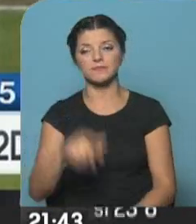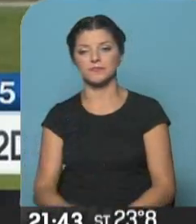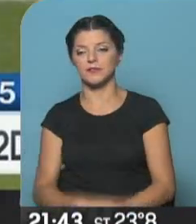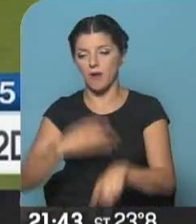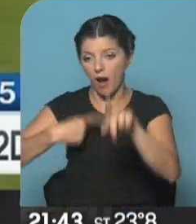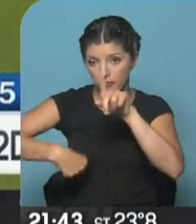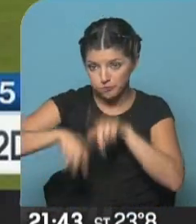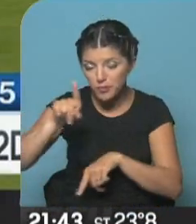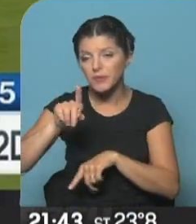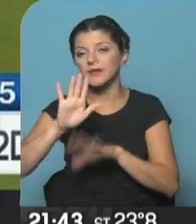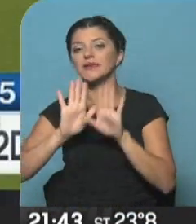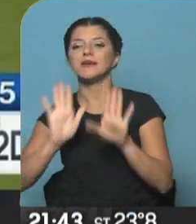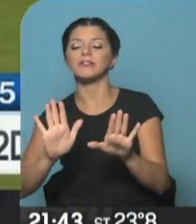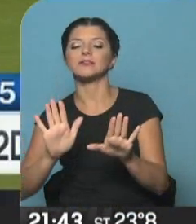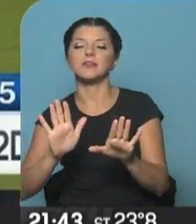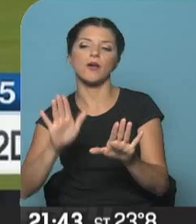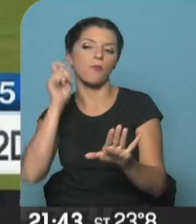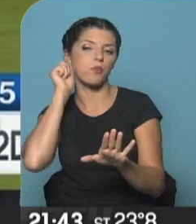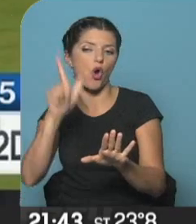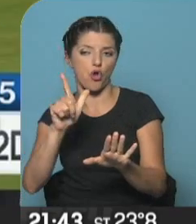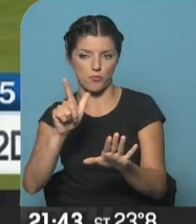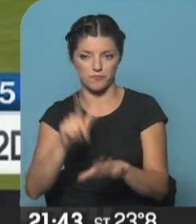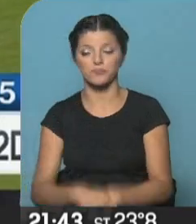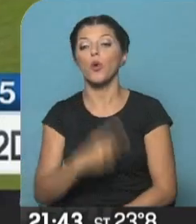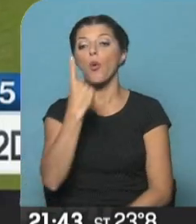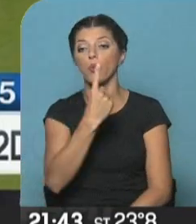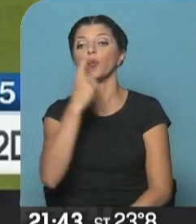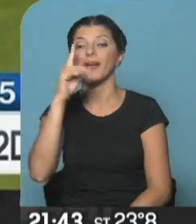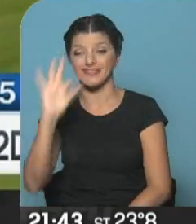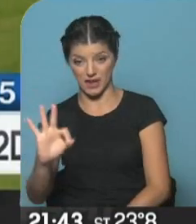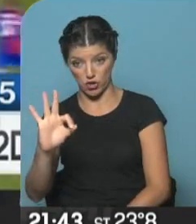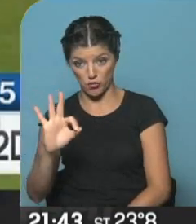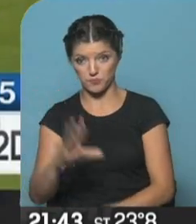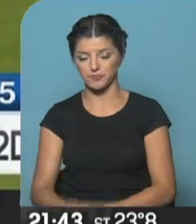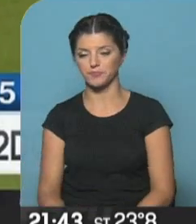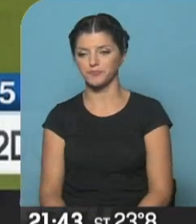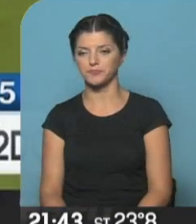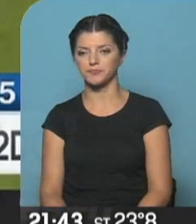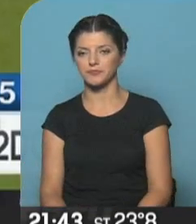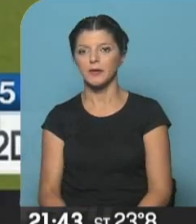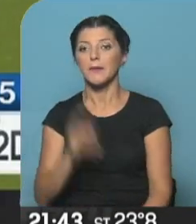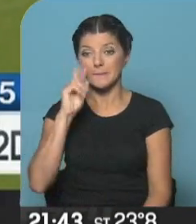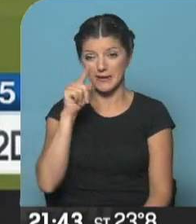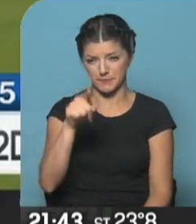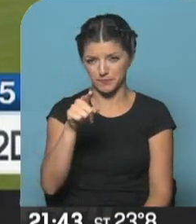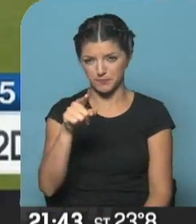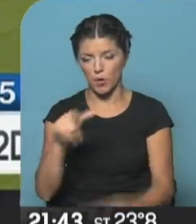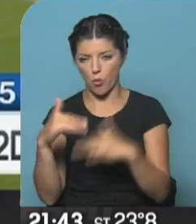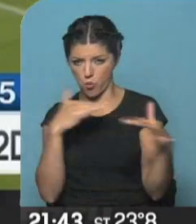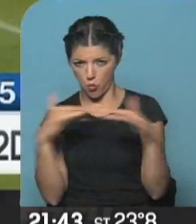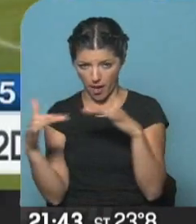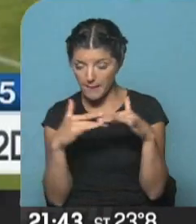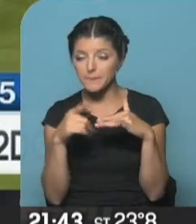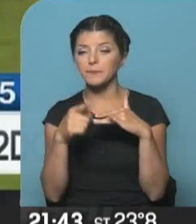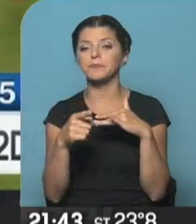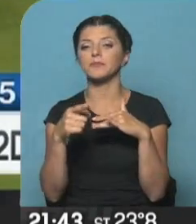y decretar la victoria del Basel de Suiza 1-0 frente al Manchester United en esta acción, en donde la